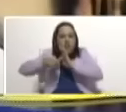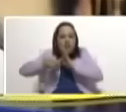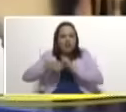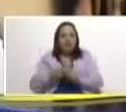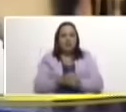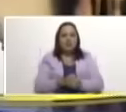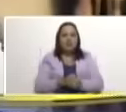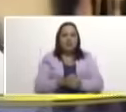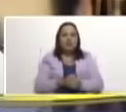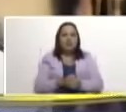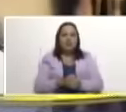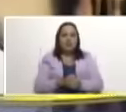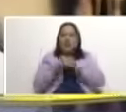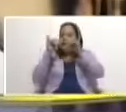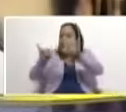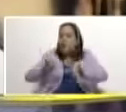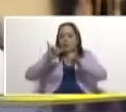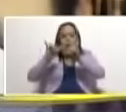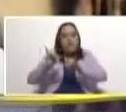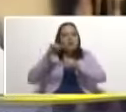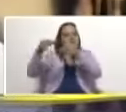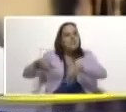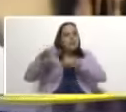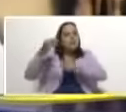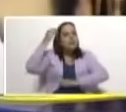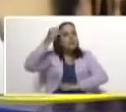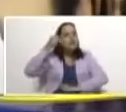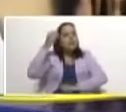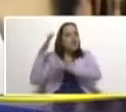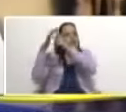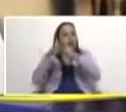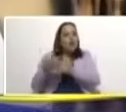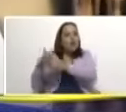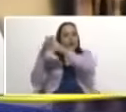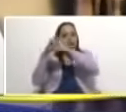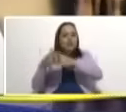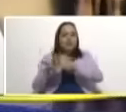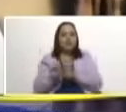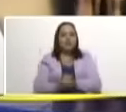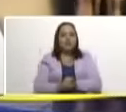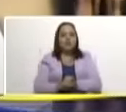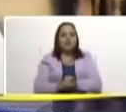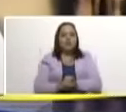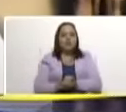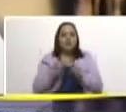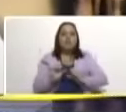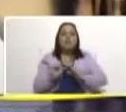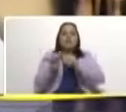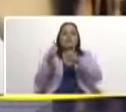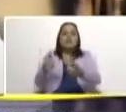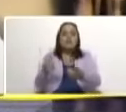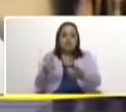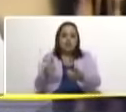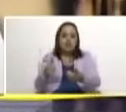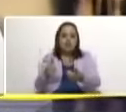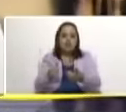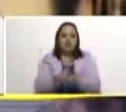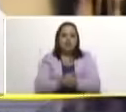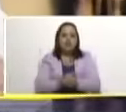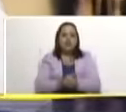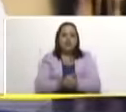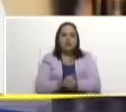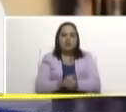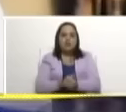la conducta, el pensamiento y la acción del imperio estadounidense desde que se erigió en